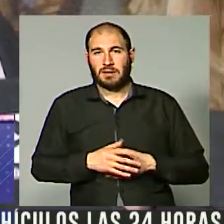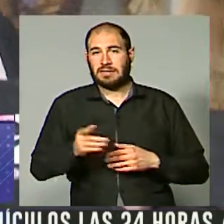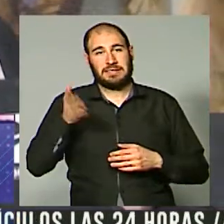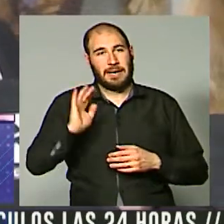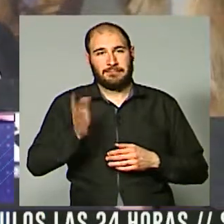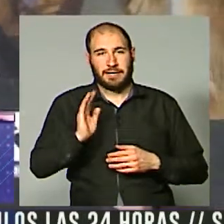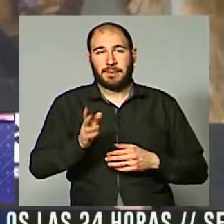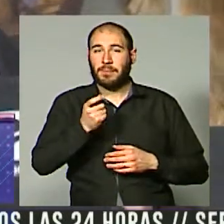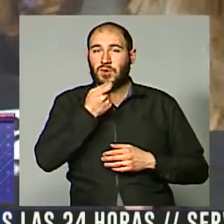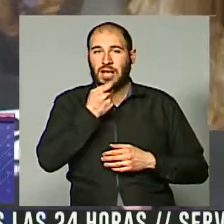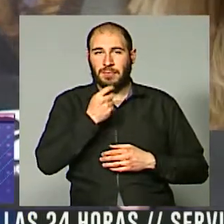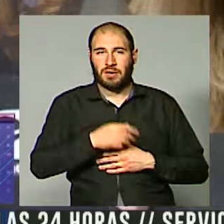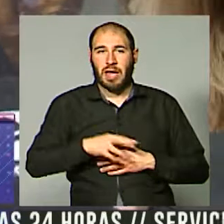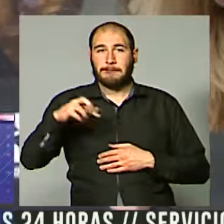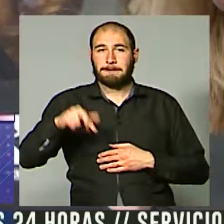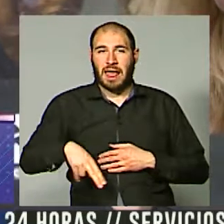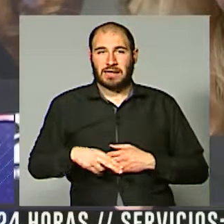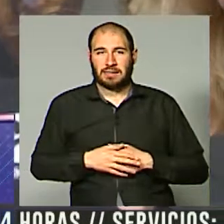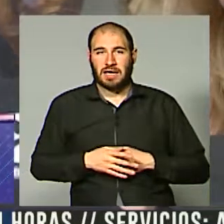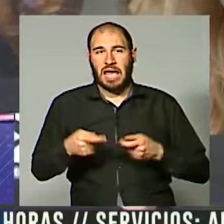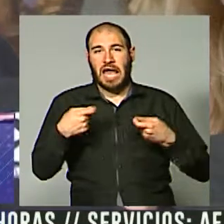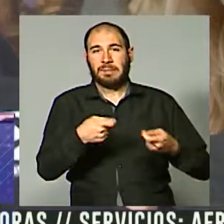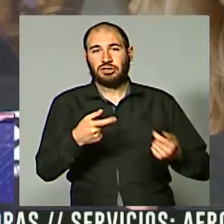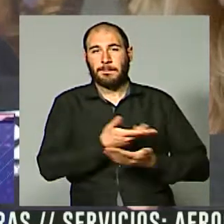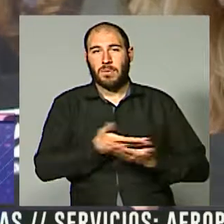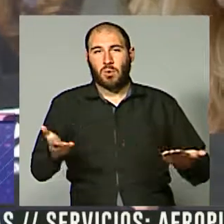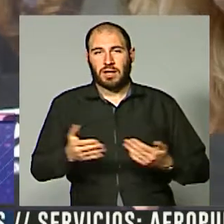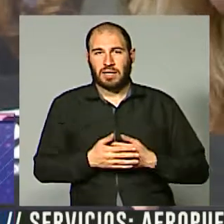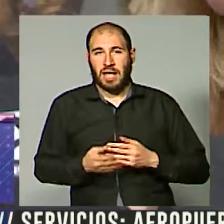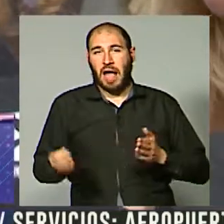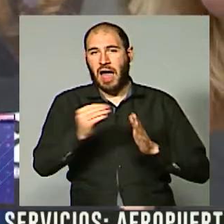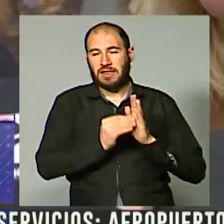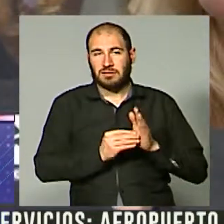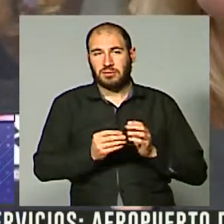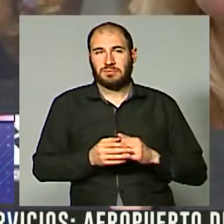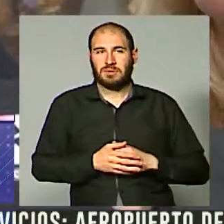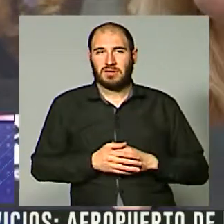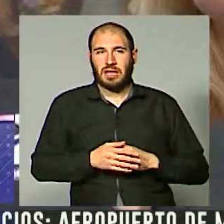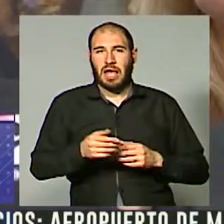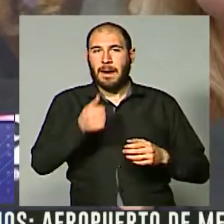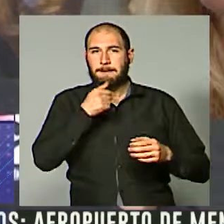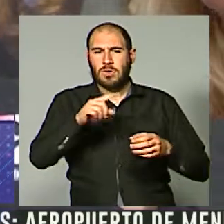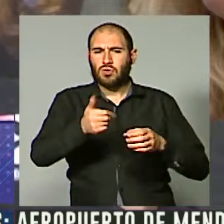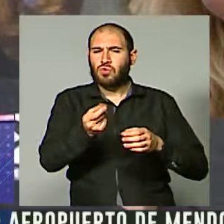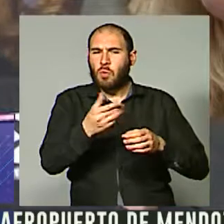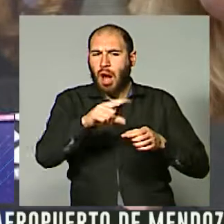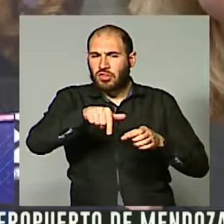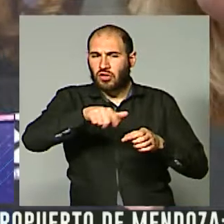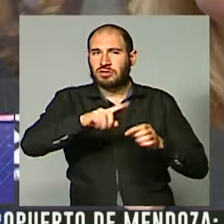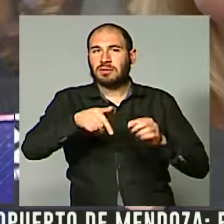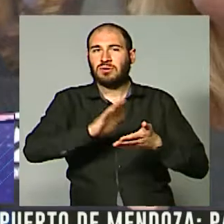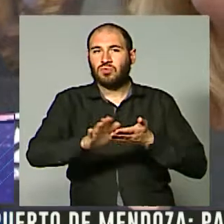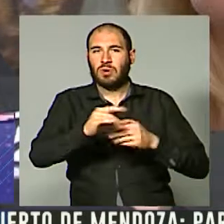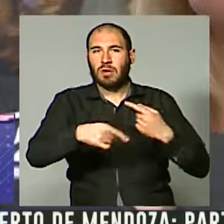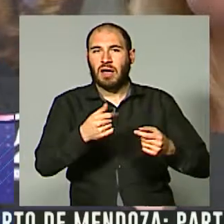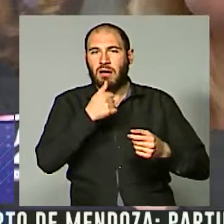siempre, como por ejemplo un plan de inversión pública que contemple la colocación de medidores y la renovación de instalaciones para que